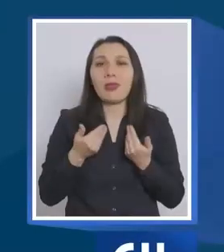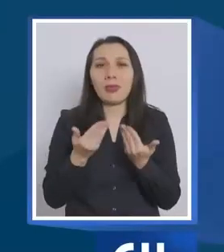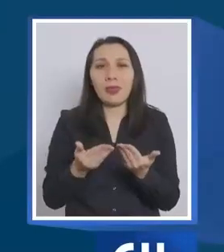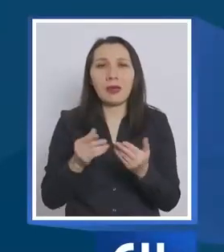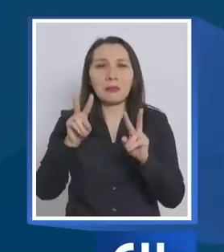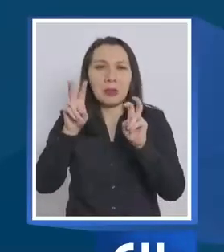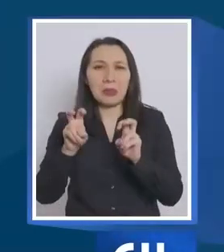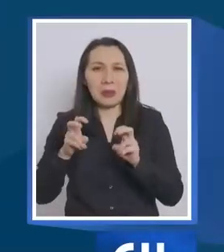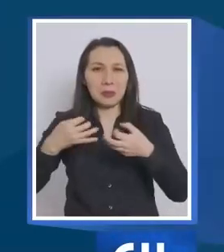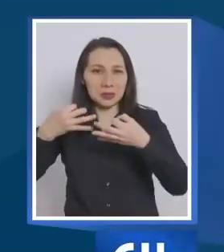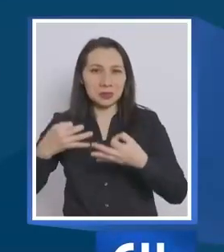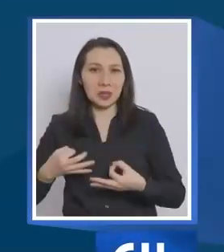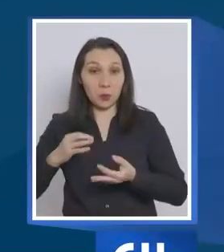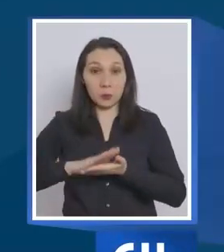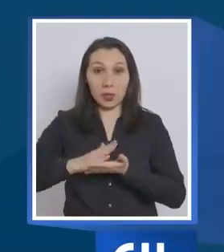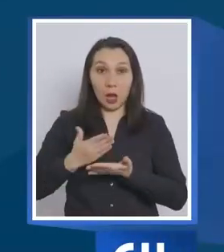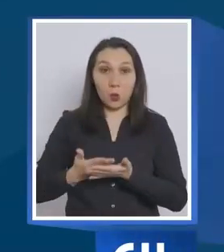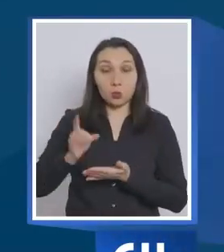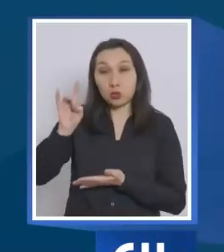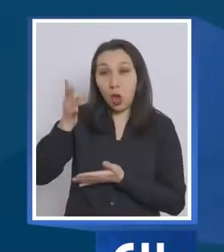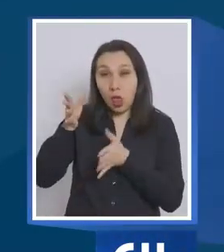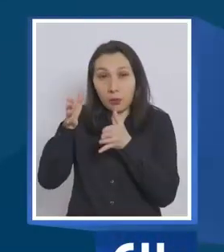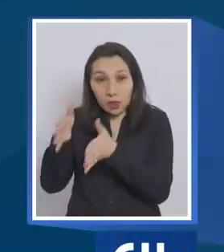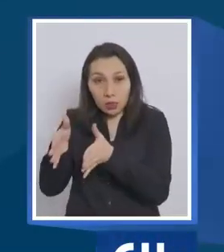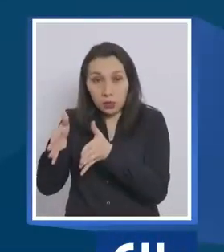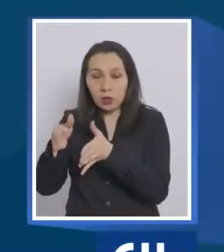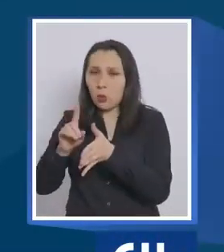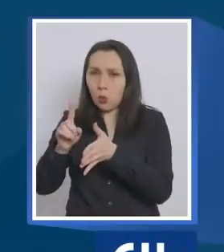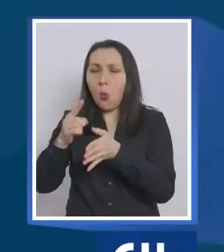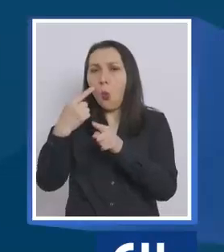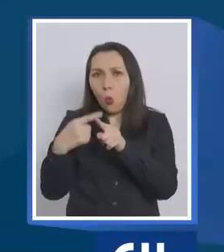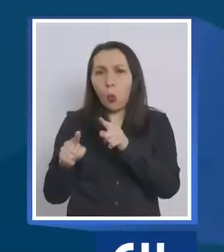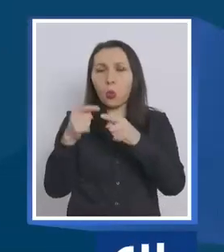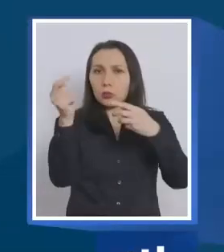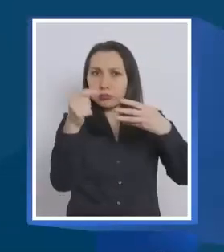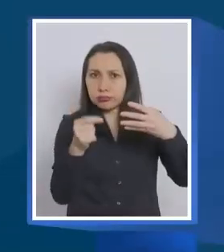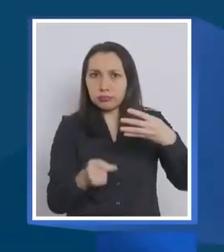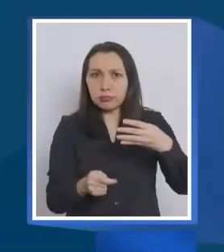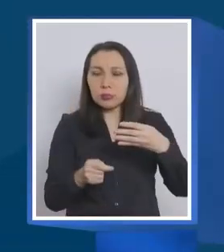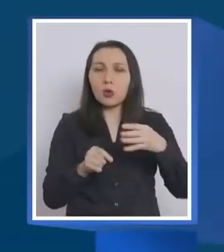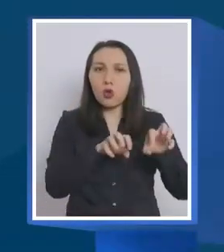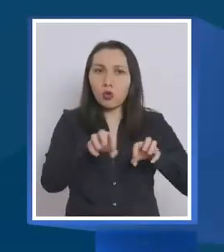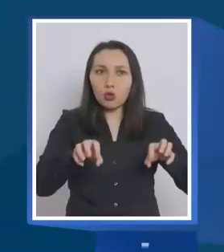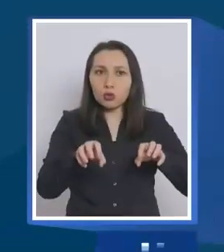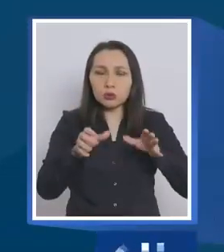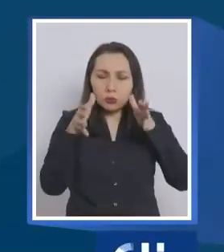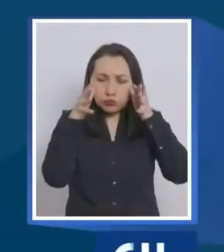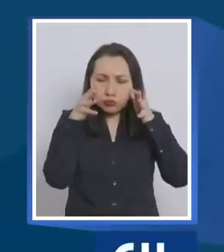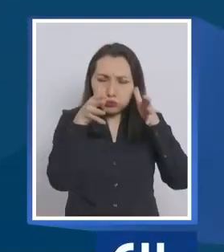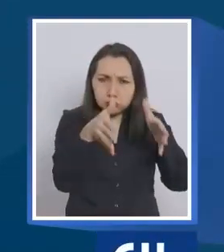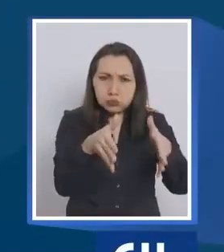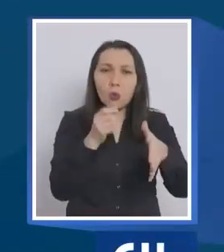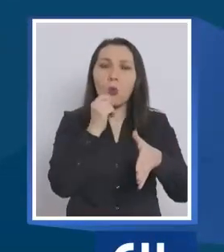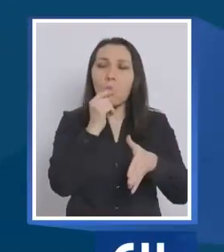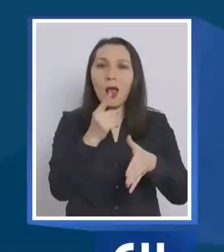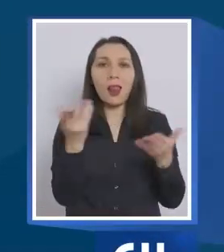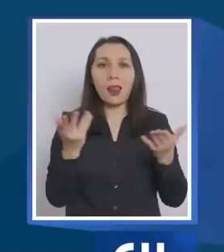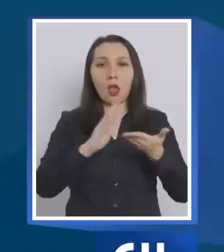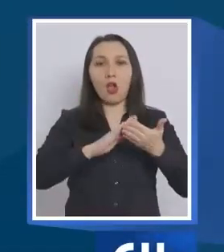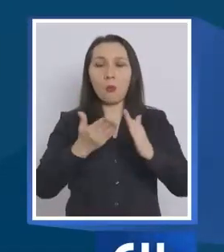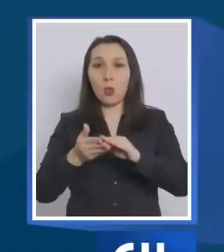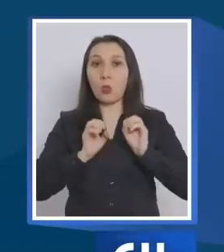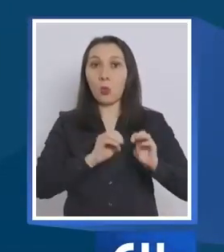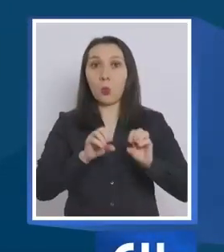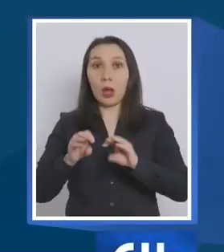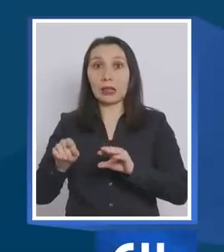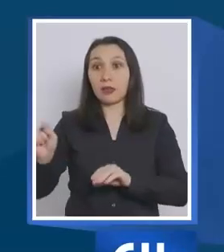de la seguridad sanitaria, una serie de elementos que en su conjunto apunten a que las comunidades